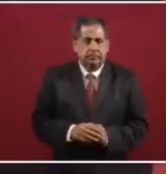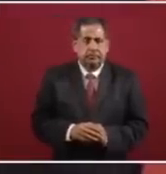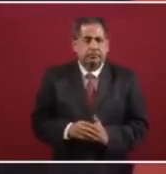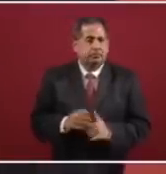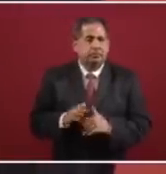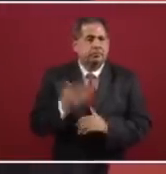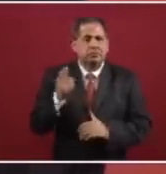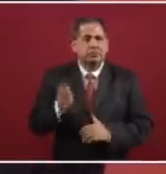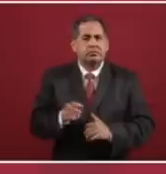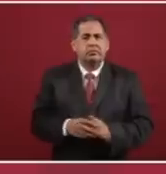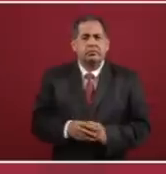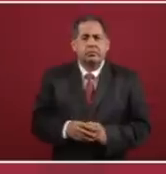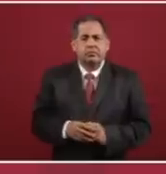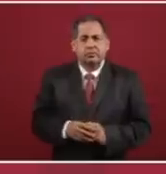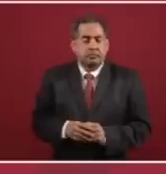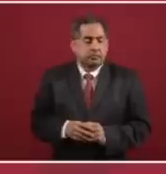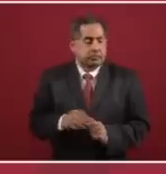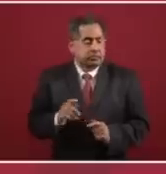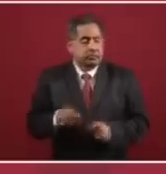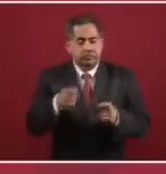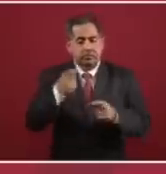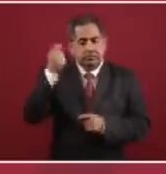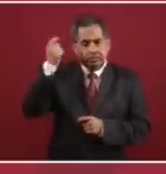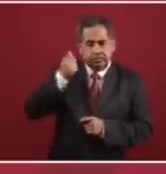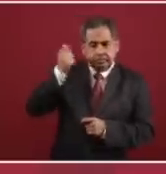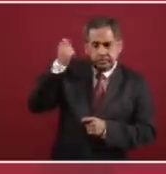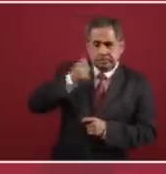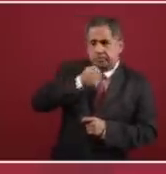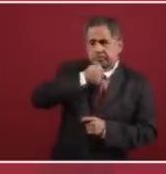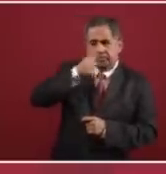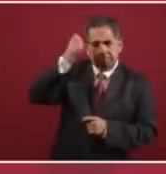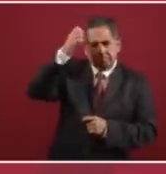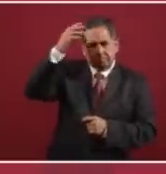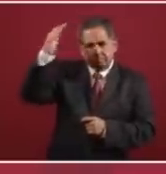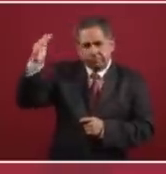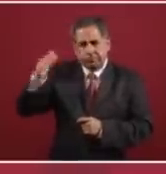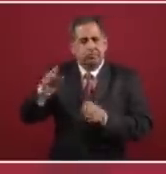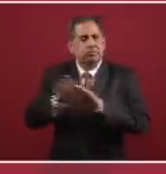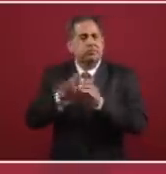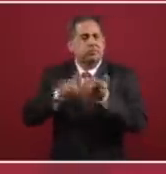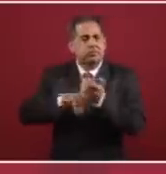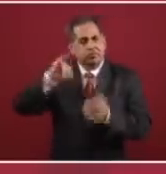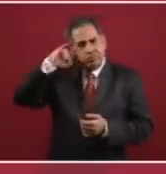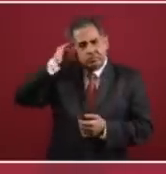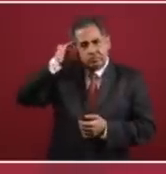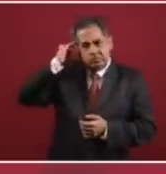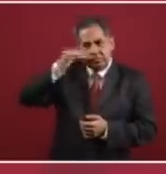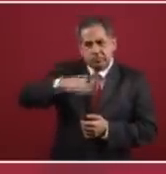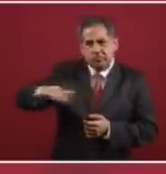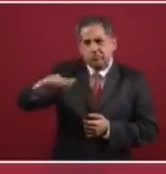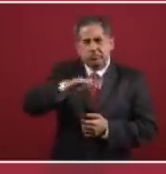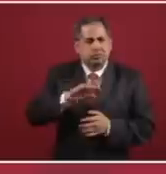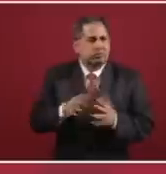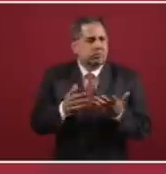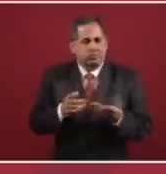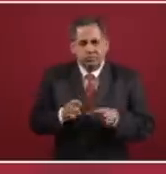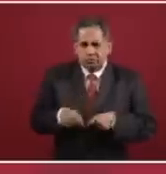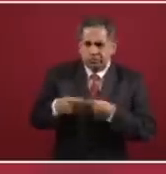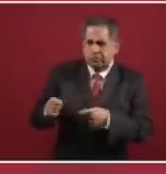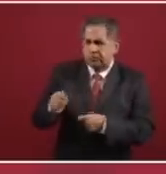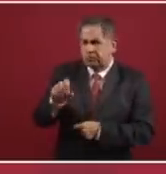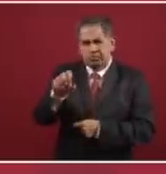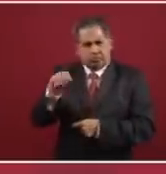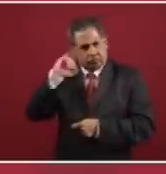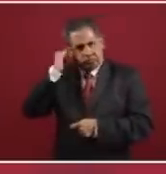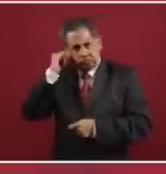¿Por qué la pensión al adulto mayor, en el caso de los indígenas, se entrega a los 65